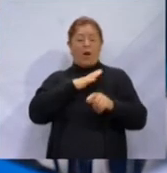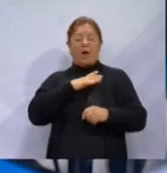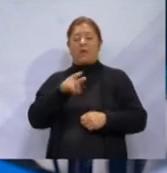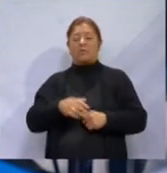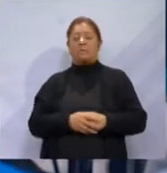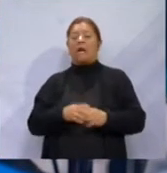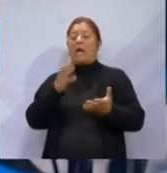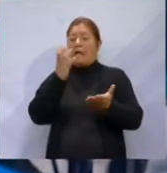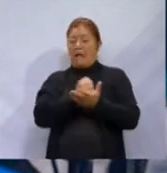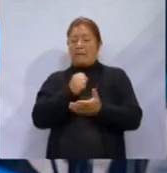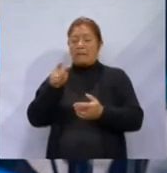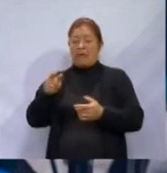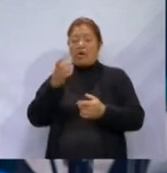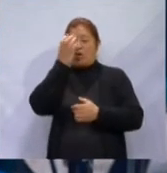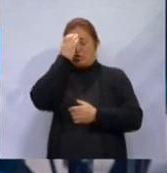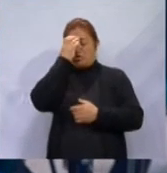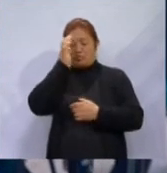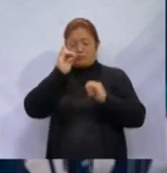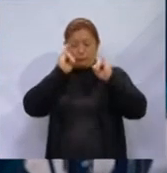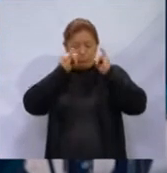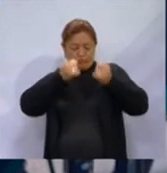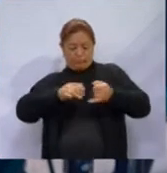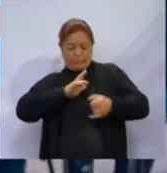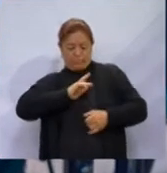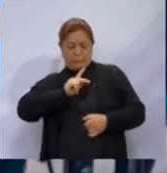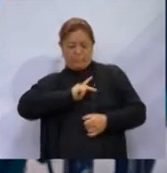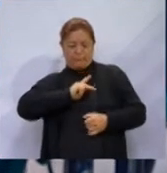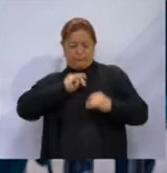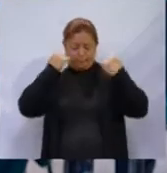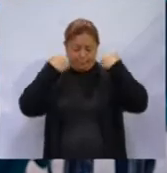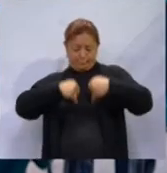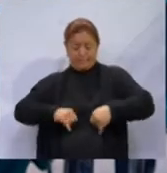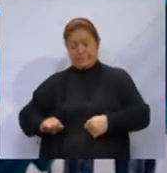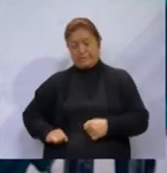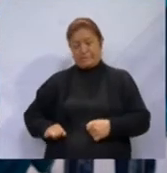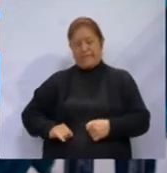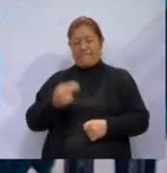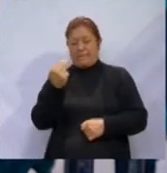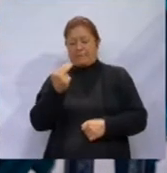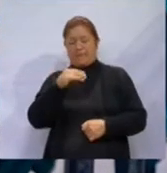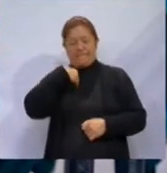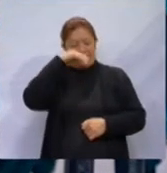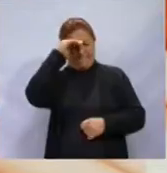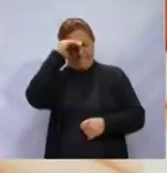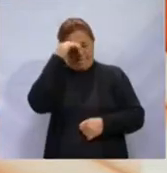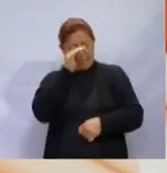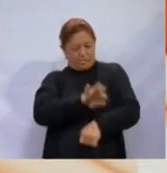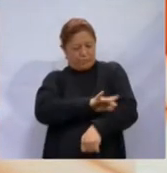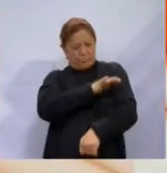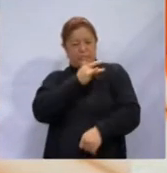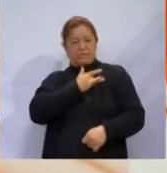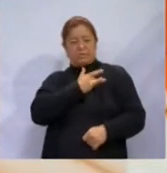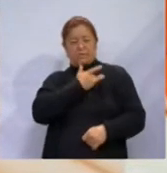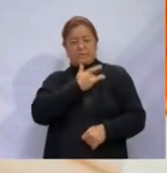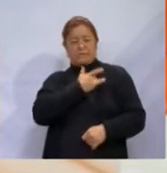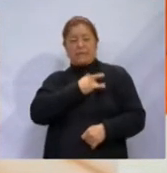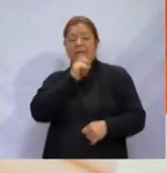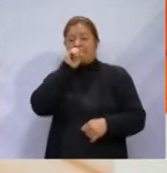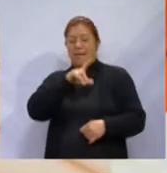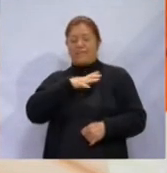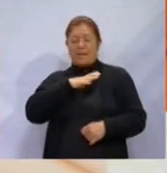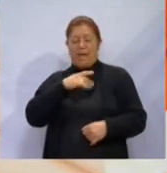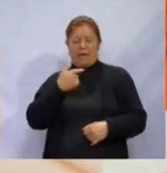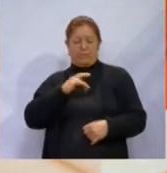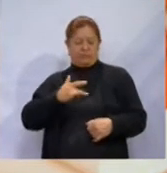el autoconocimiento a partir de la propia identificación de sus intereses, necesidades, sus pensamientos y emociones, así como los efectos en su